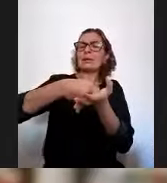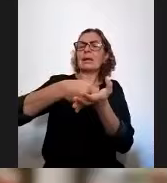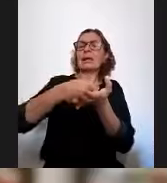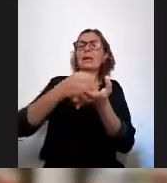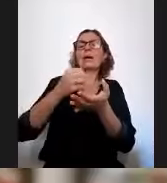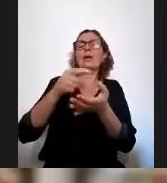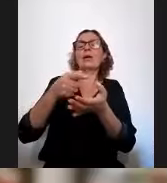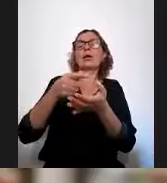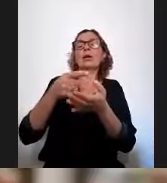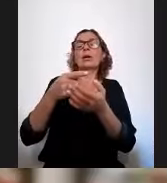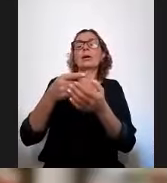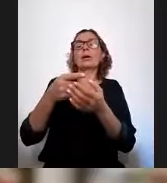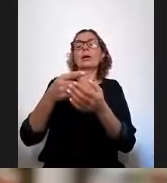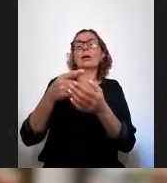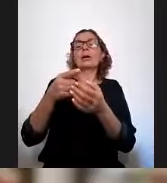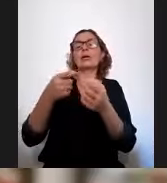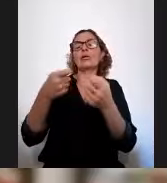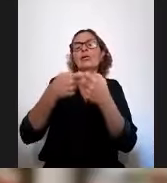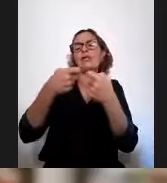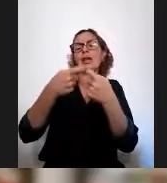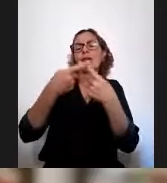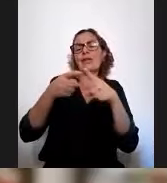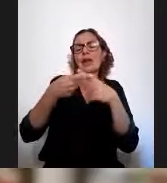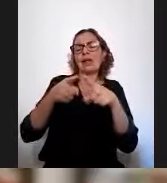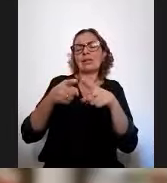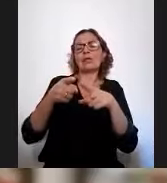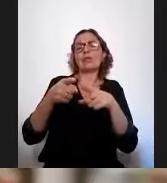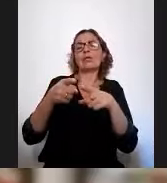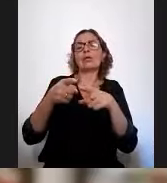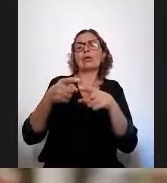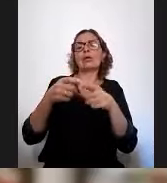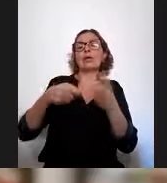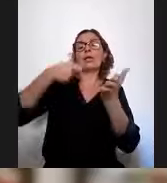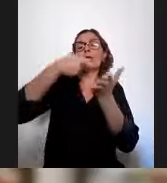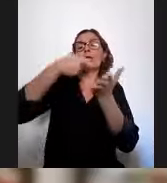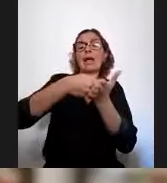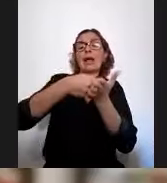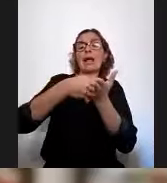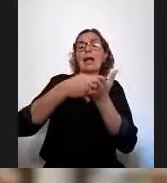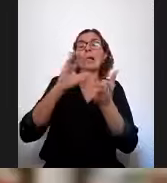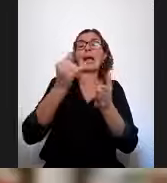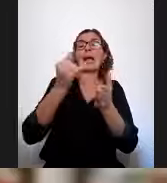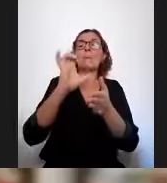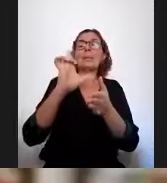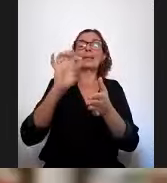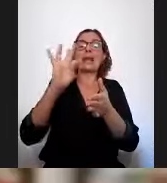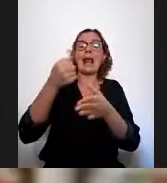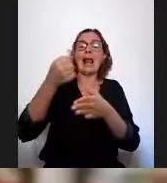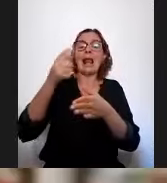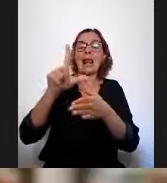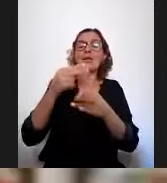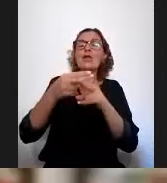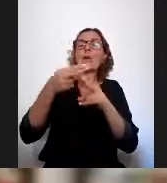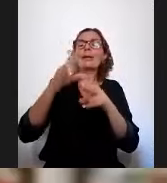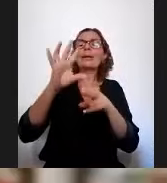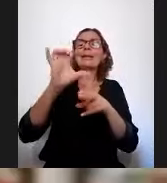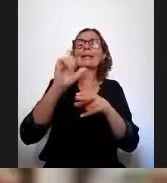Fundación Carolina, que otorgan capital semilla para que emprendedores